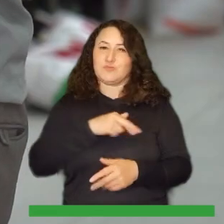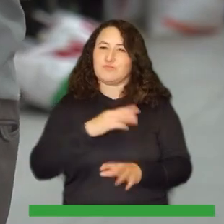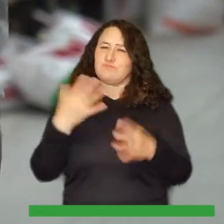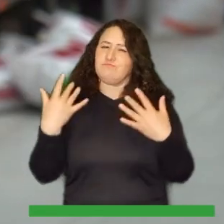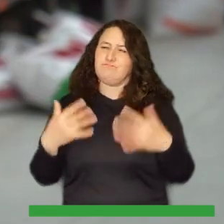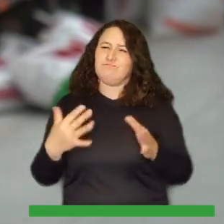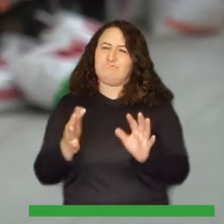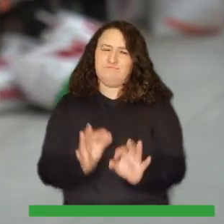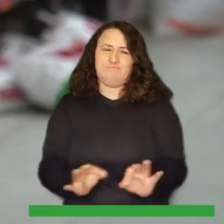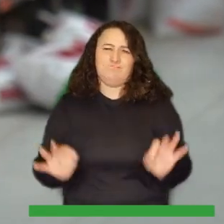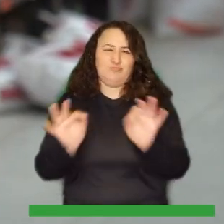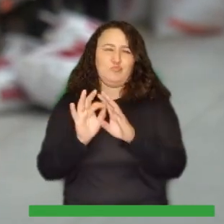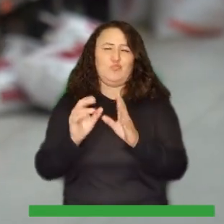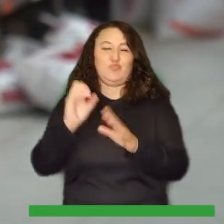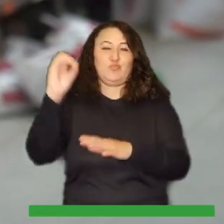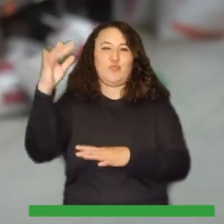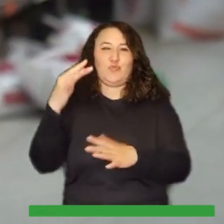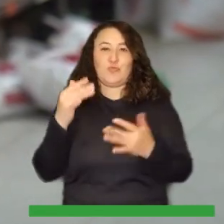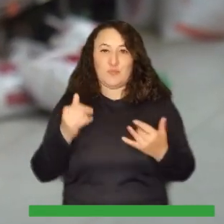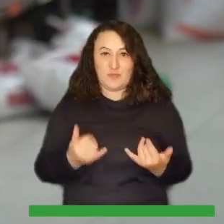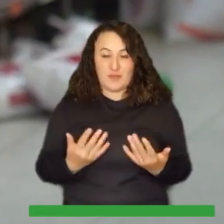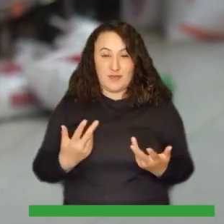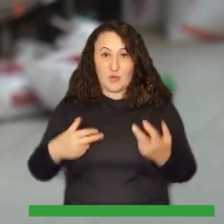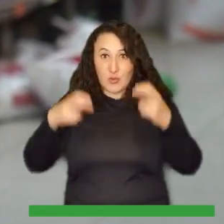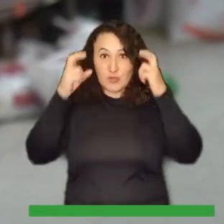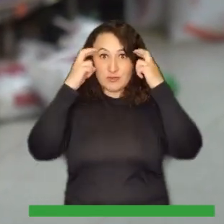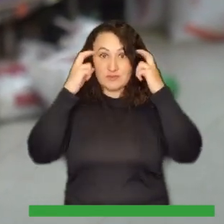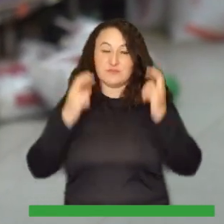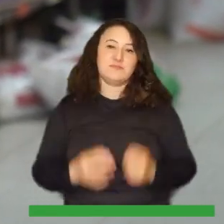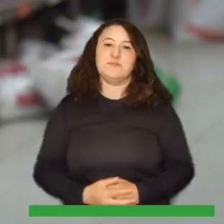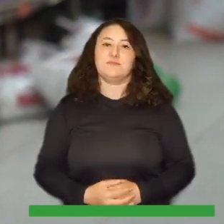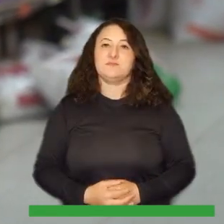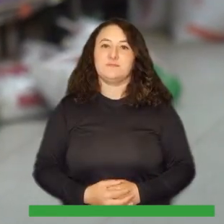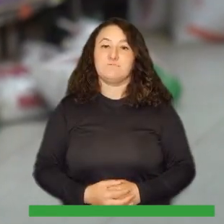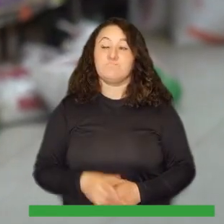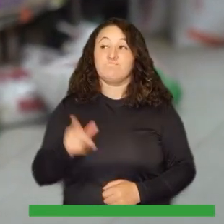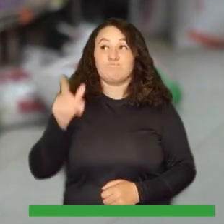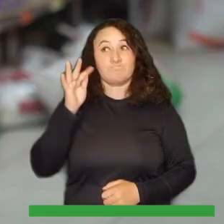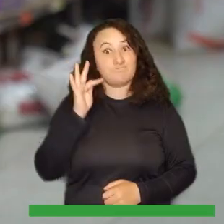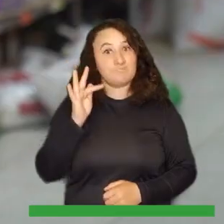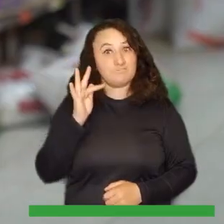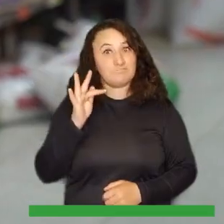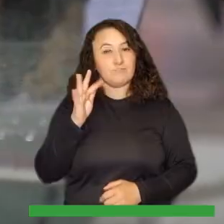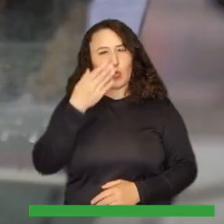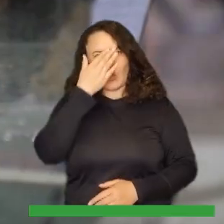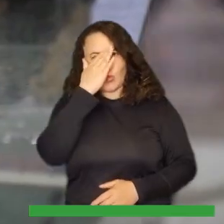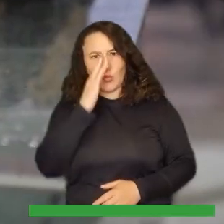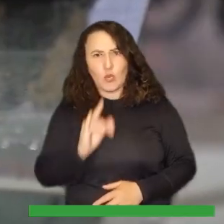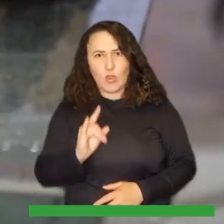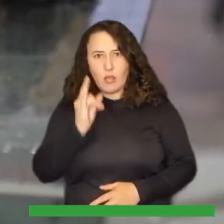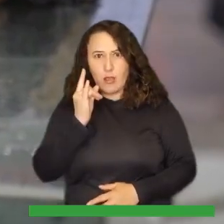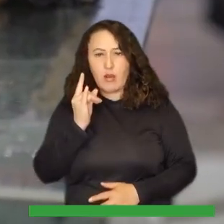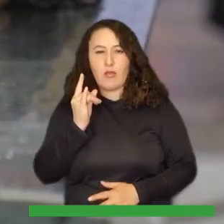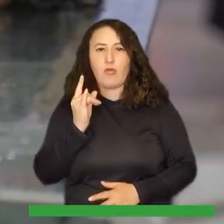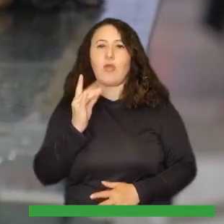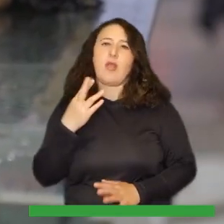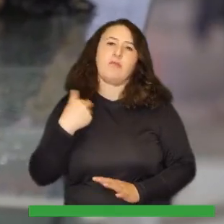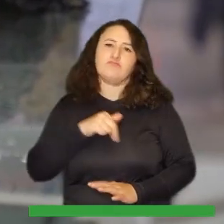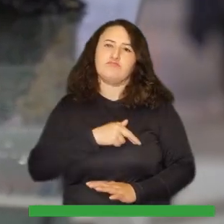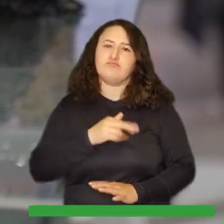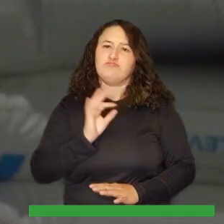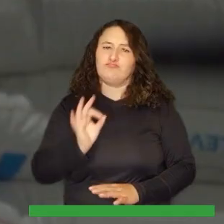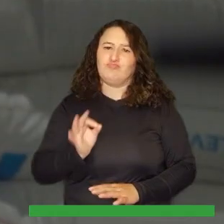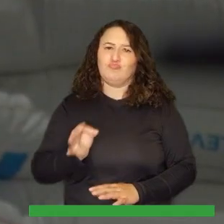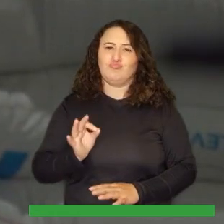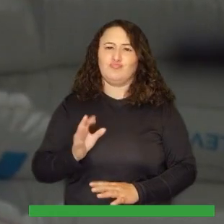nosotros ha sido un faro de aquí del conocimiento. Usted es testigo que cualquier duda que nosotros